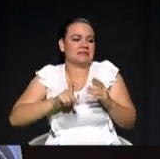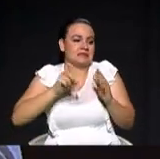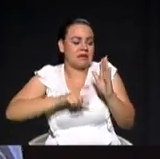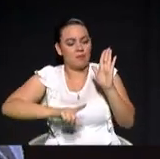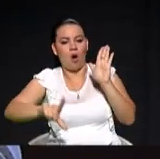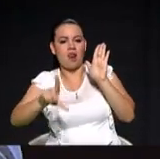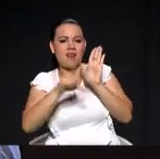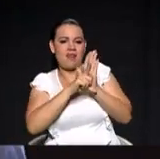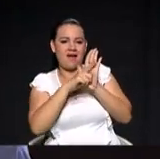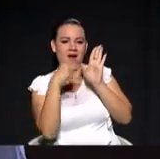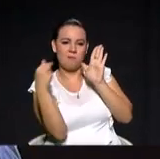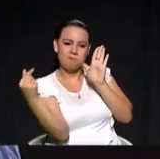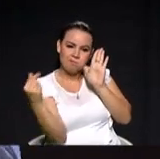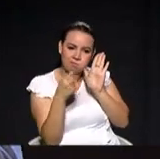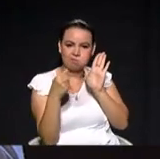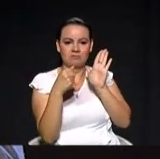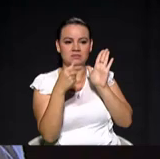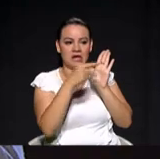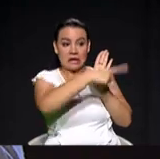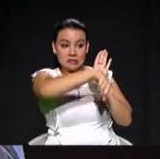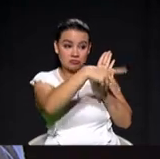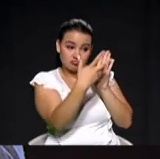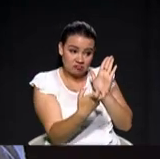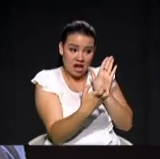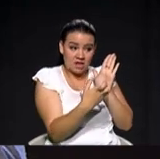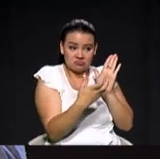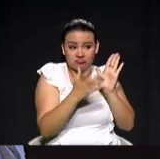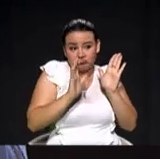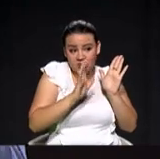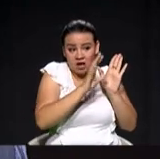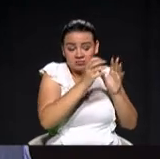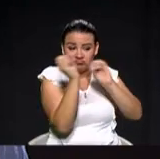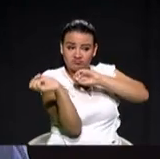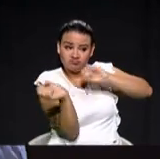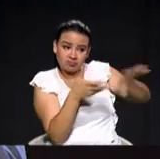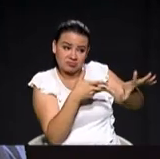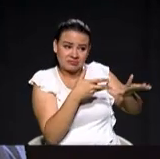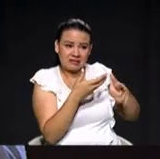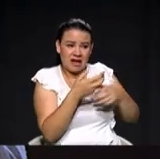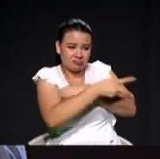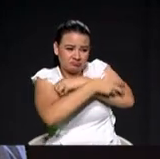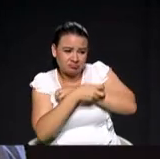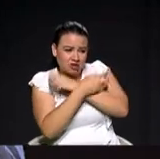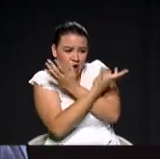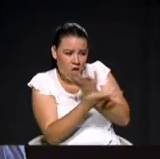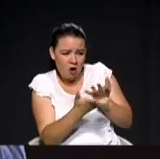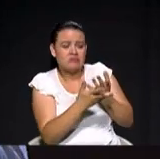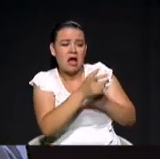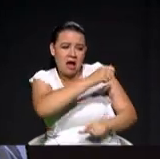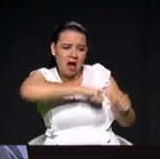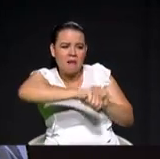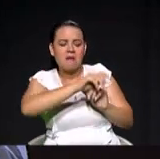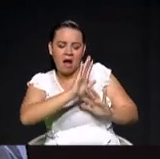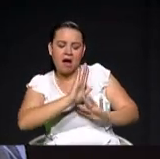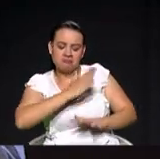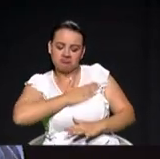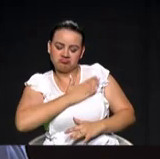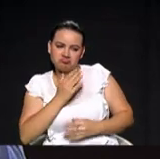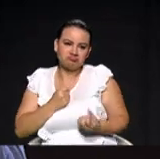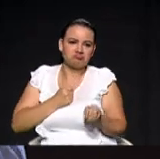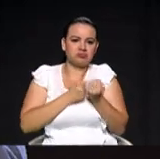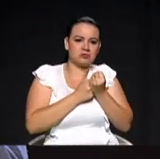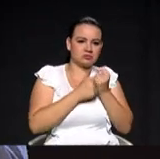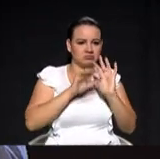justicia teniendo en cuenta que la personería de medellín ya ha presentado un informe en donde cerca del 60% de las estructuras criminales de nuestra ciudad